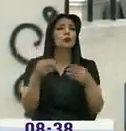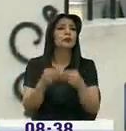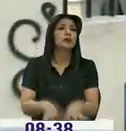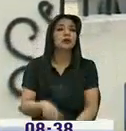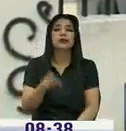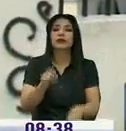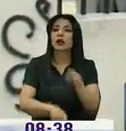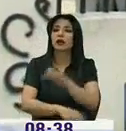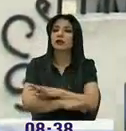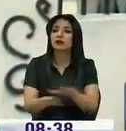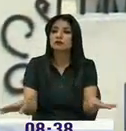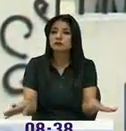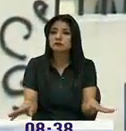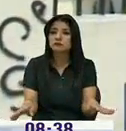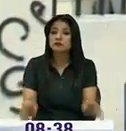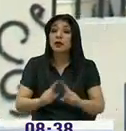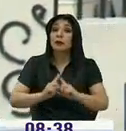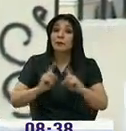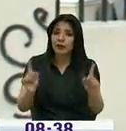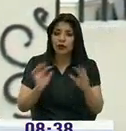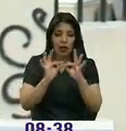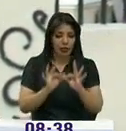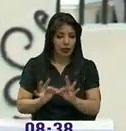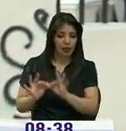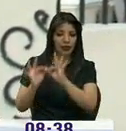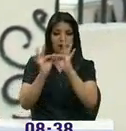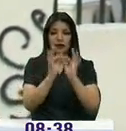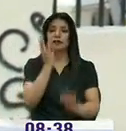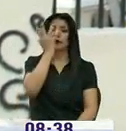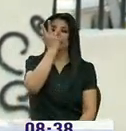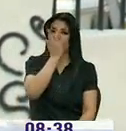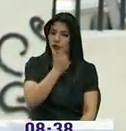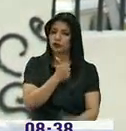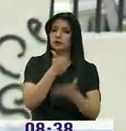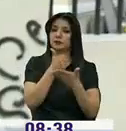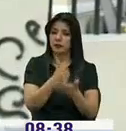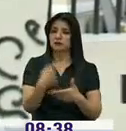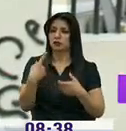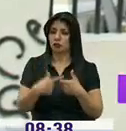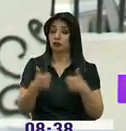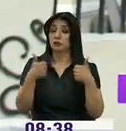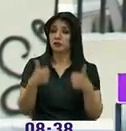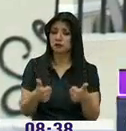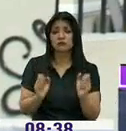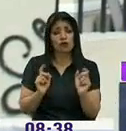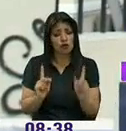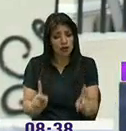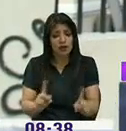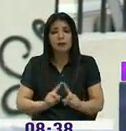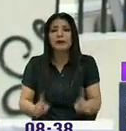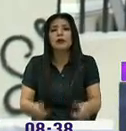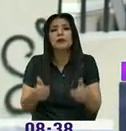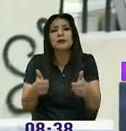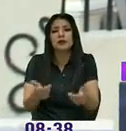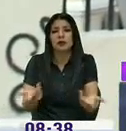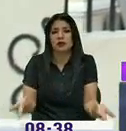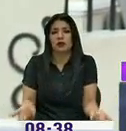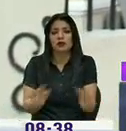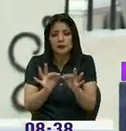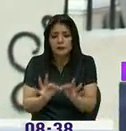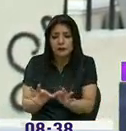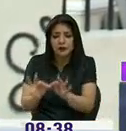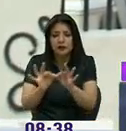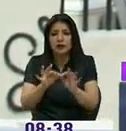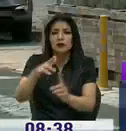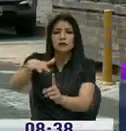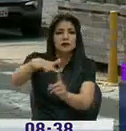éste daña pronto pero si van a hacer algo bonito para bien de quito y bien de la ciudad que también mantengan la